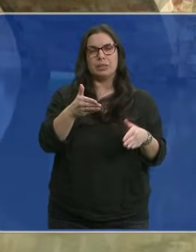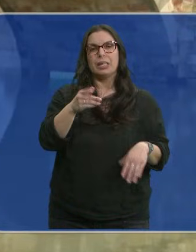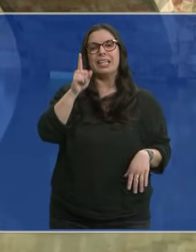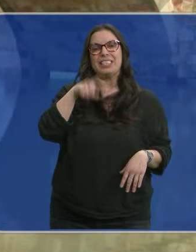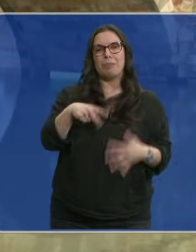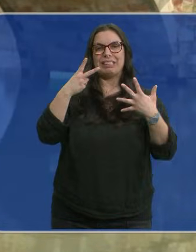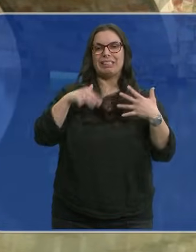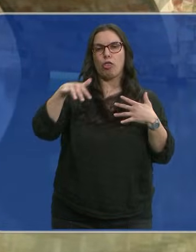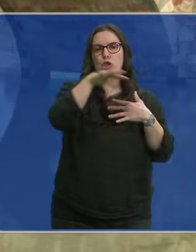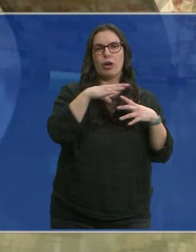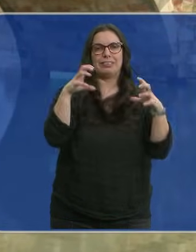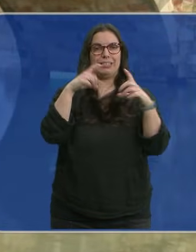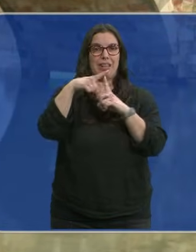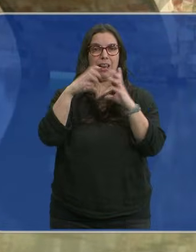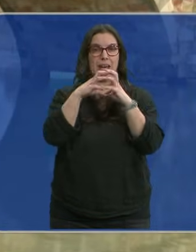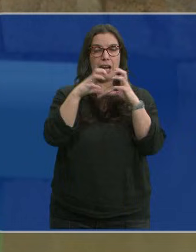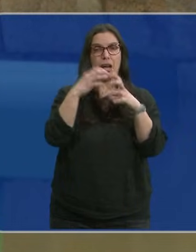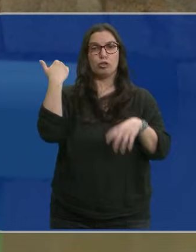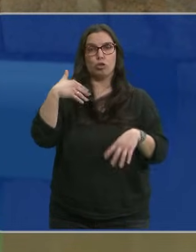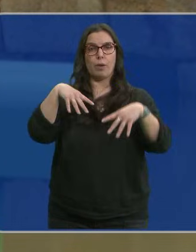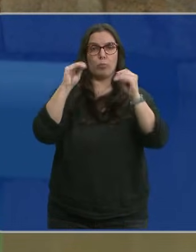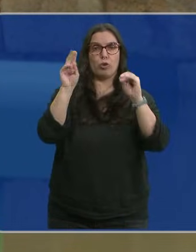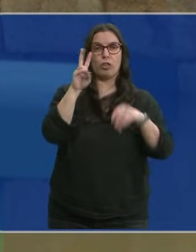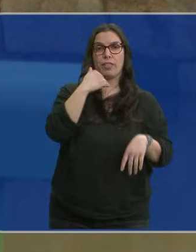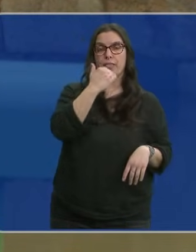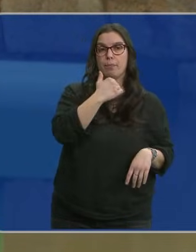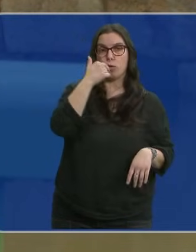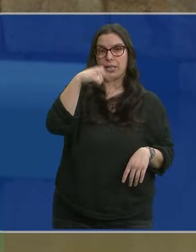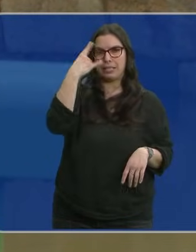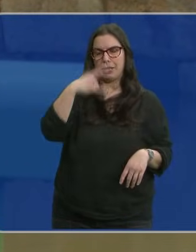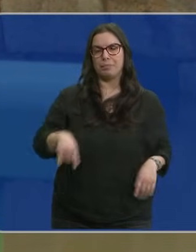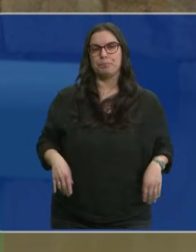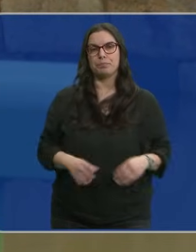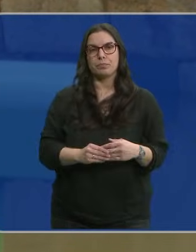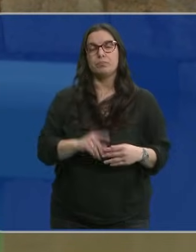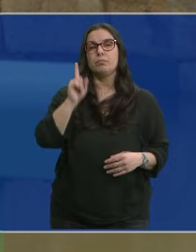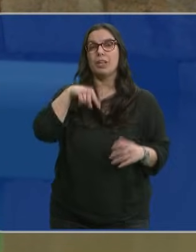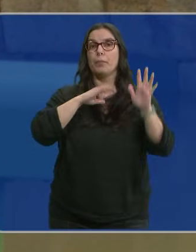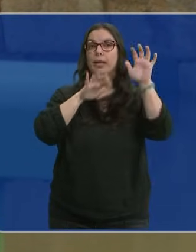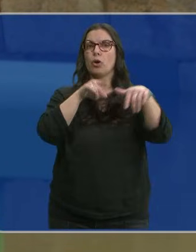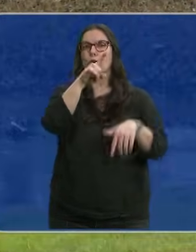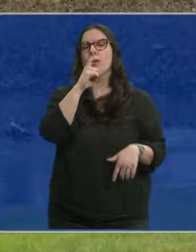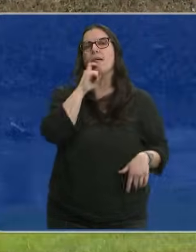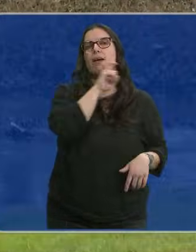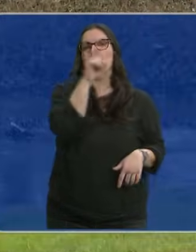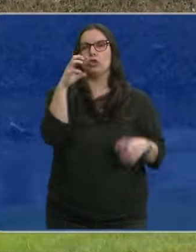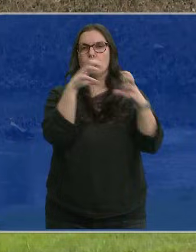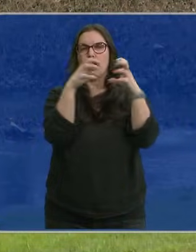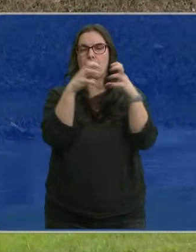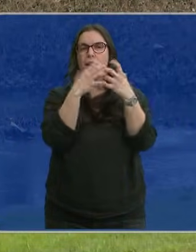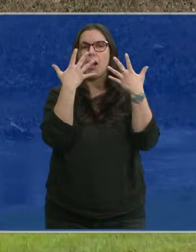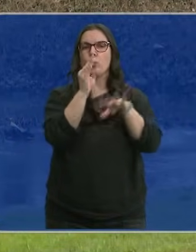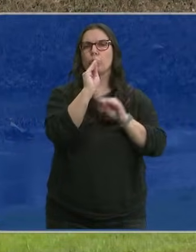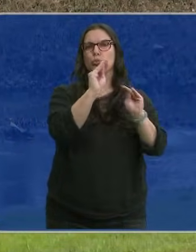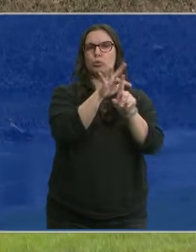7 estaciones en nivel naranja, en Soria, en Burgos, en Valladolid, en Zamora y en Salamanca. También en León tenemos un aviso naranja, aunque la